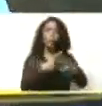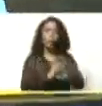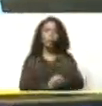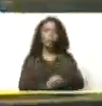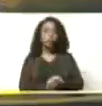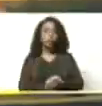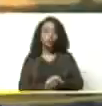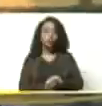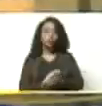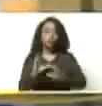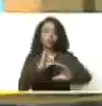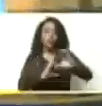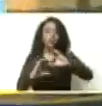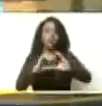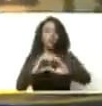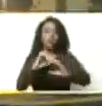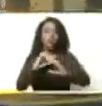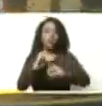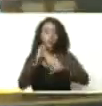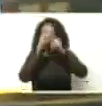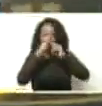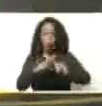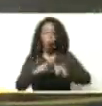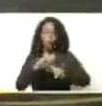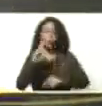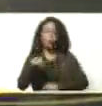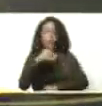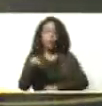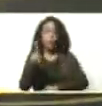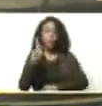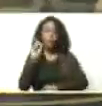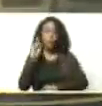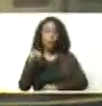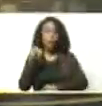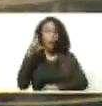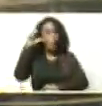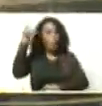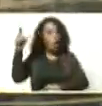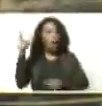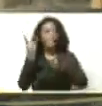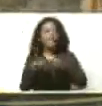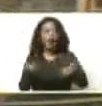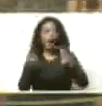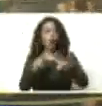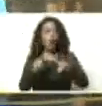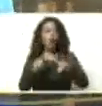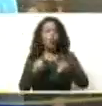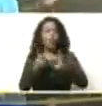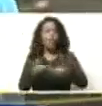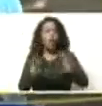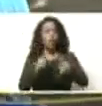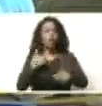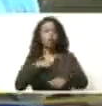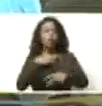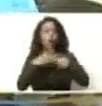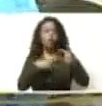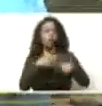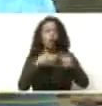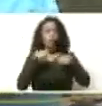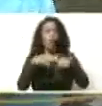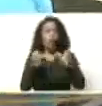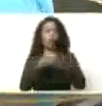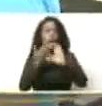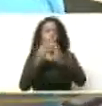ciencia y dignidad sino también tenemos que cambiar la lógica del valor si la lógica de la luz de lo que producíamos en comunas